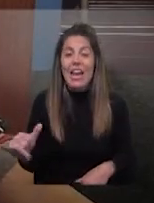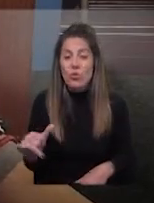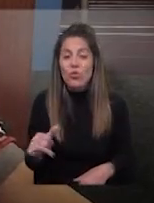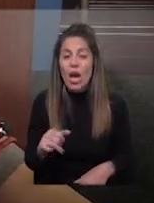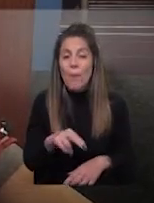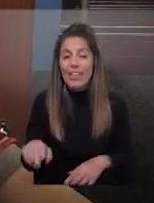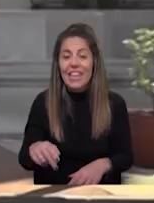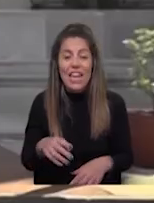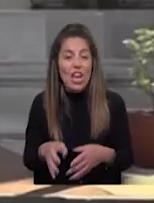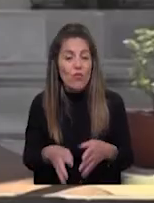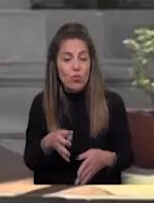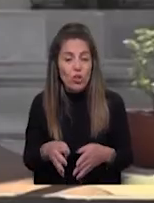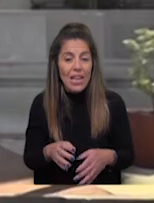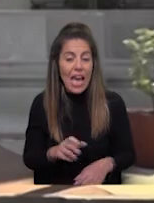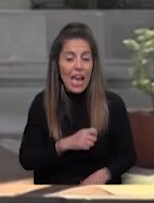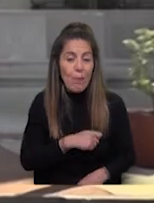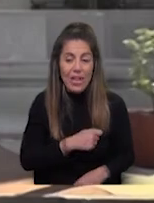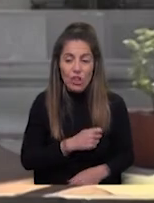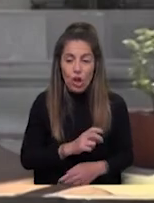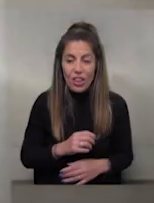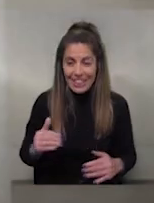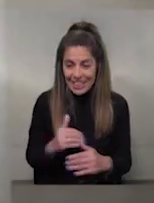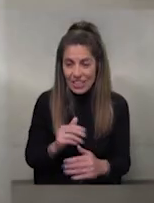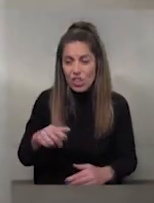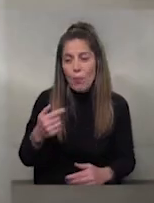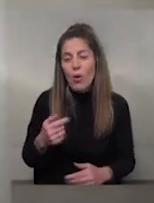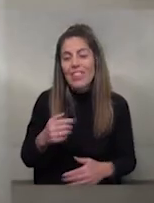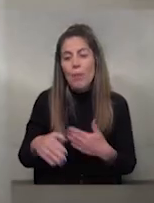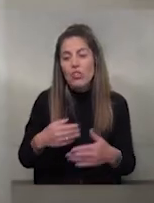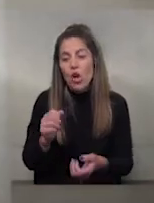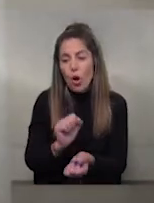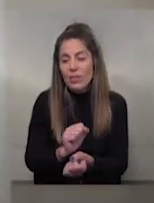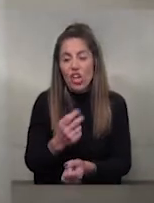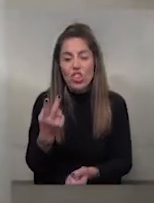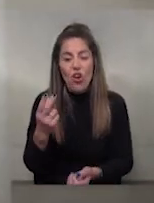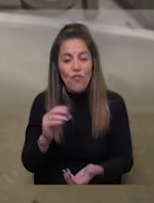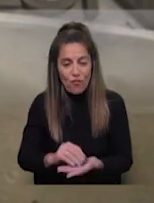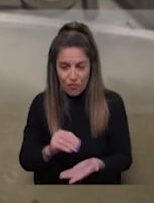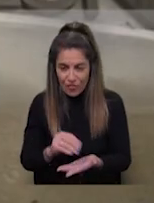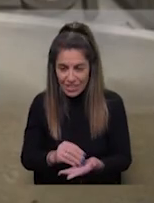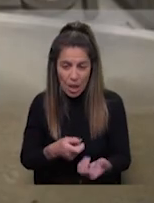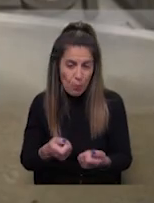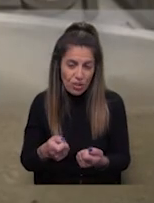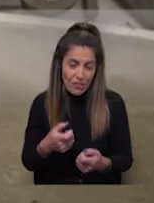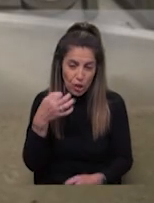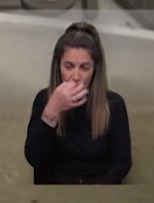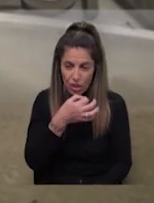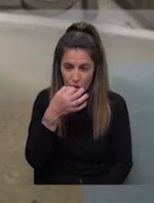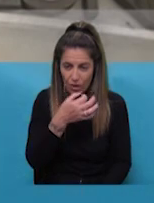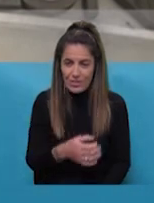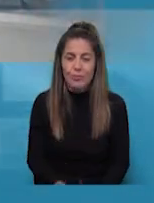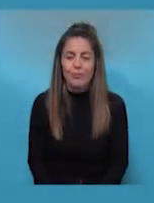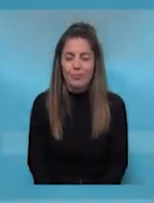mantener en funciones a un inspector de tránsito luego que fuera procesado con prisión en dos oportunidades por tráfico de estupefacientes.